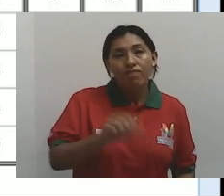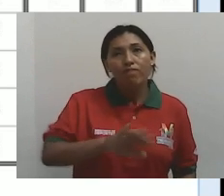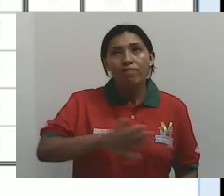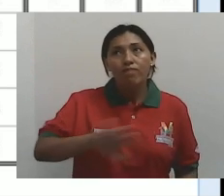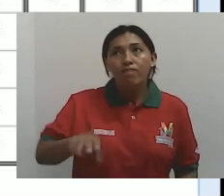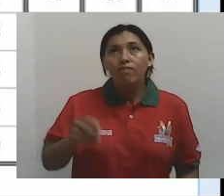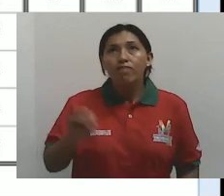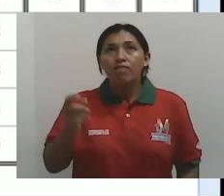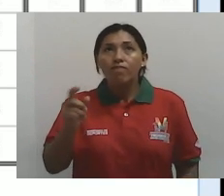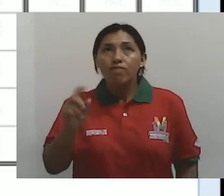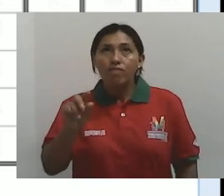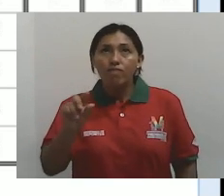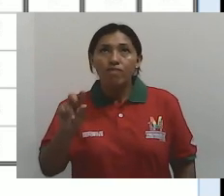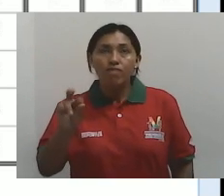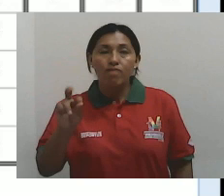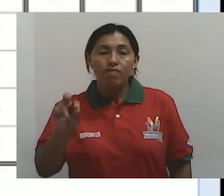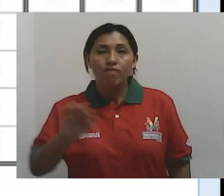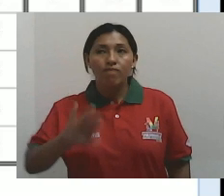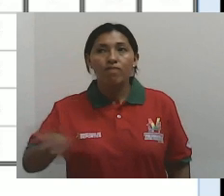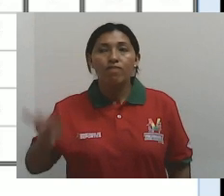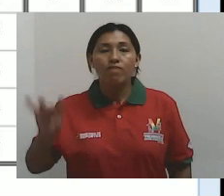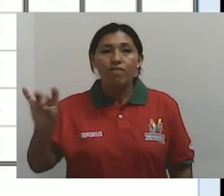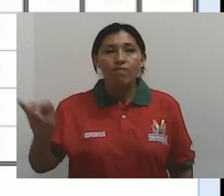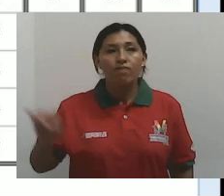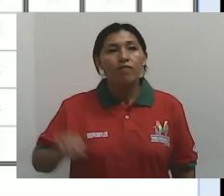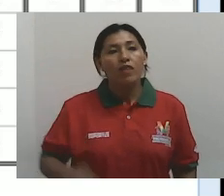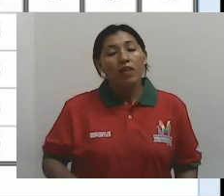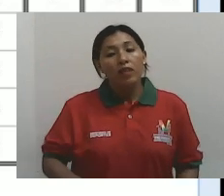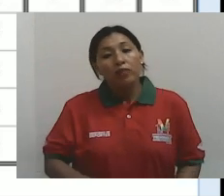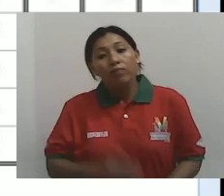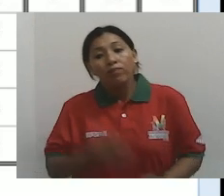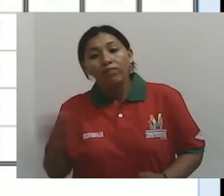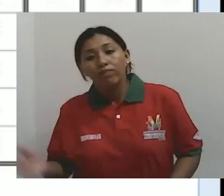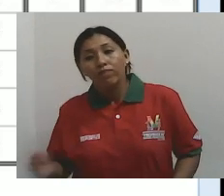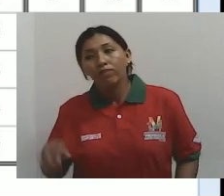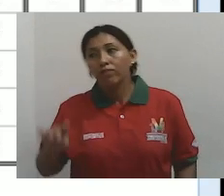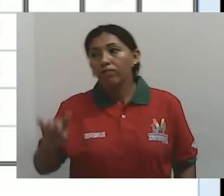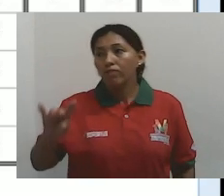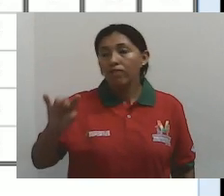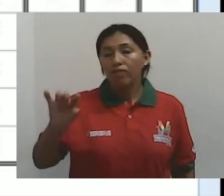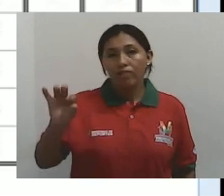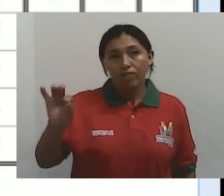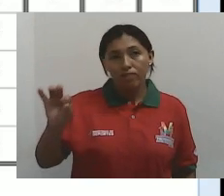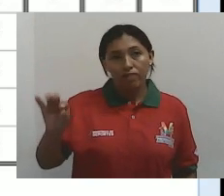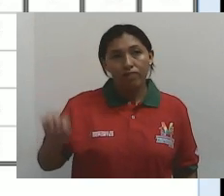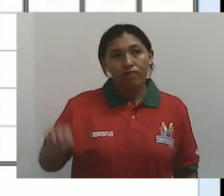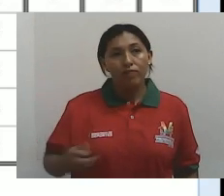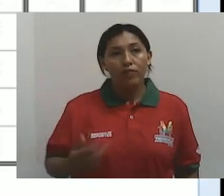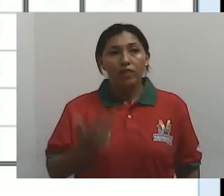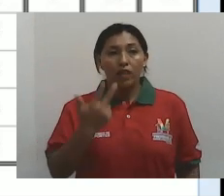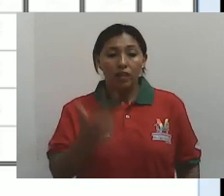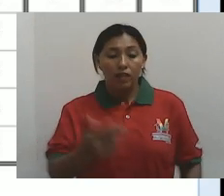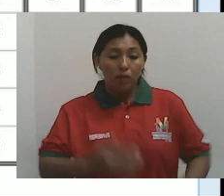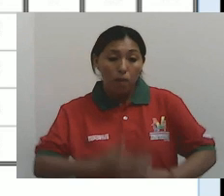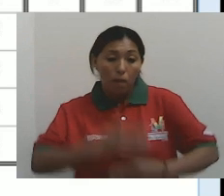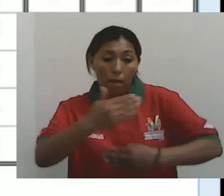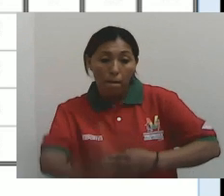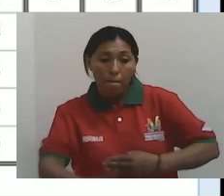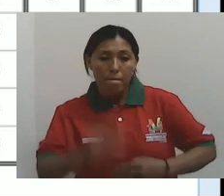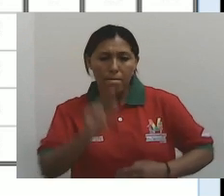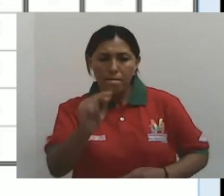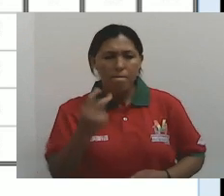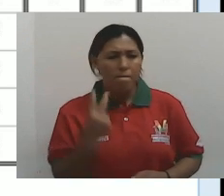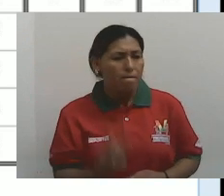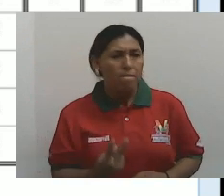siguiente le va a corresponder 7 puntos, ya no 8. Porque hay 3 delante de él, no 2 equipos,